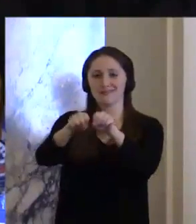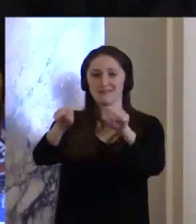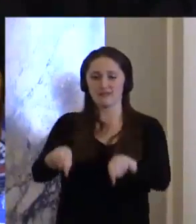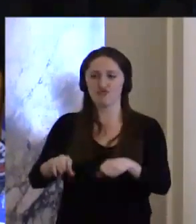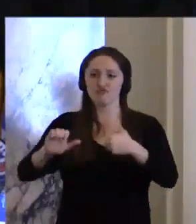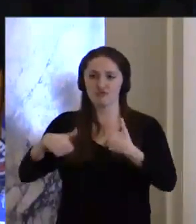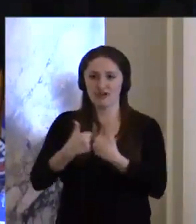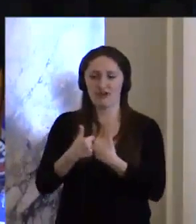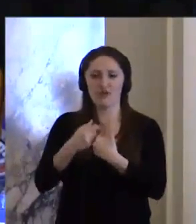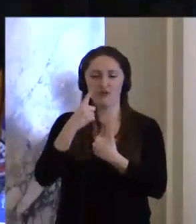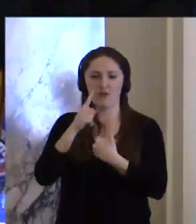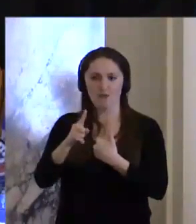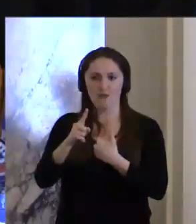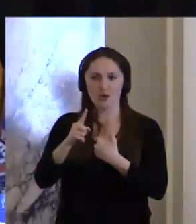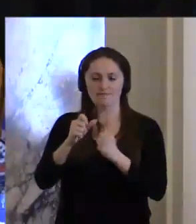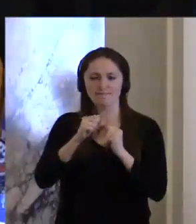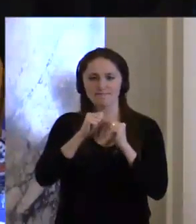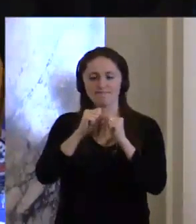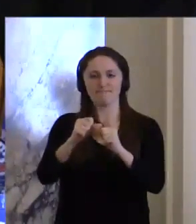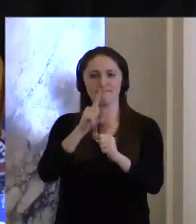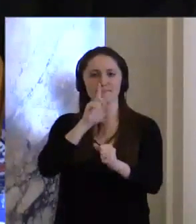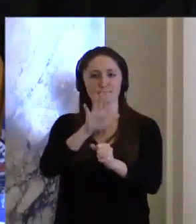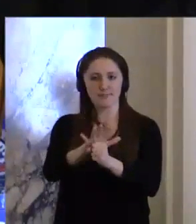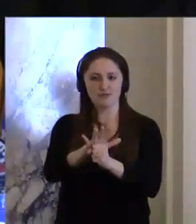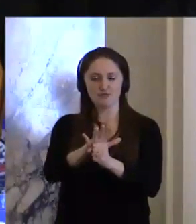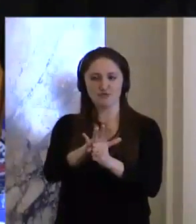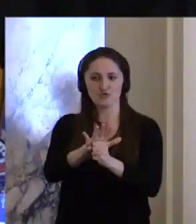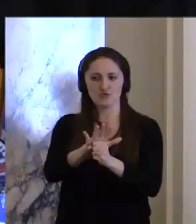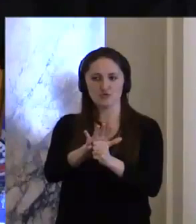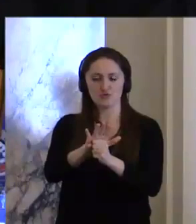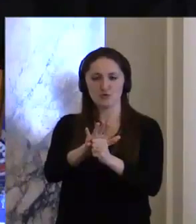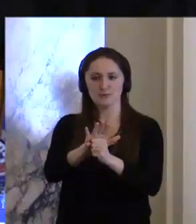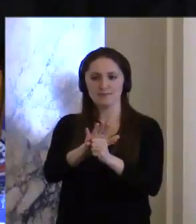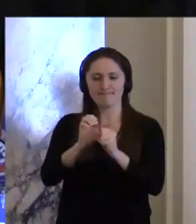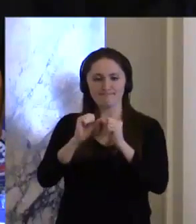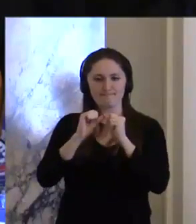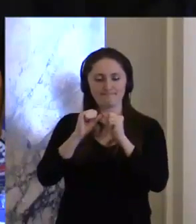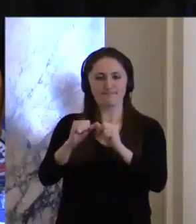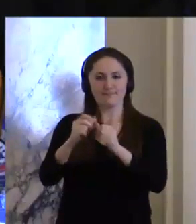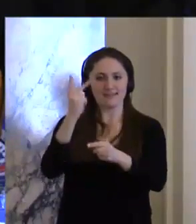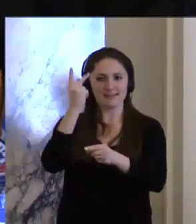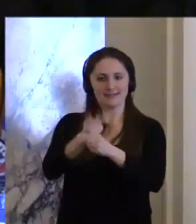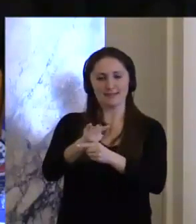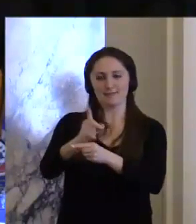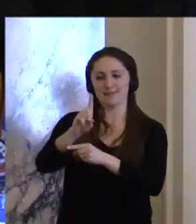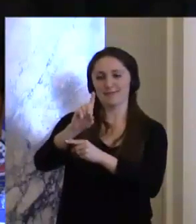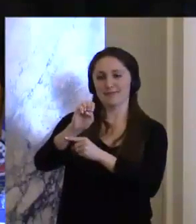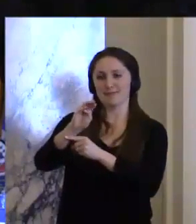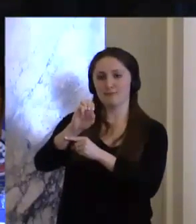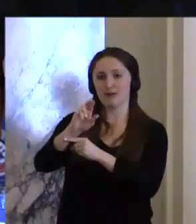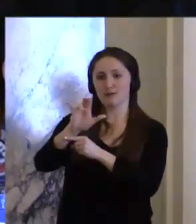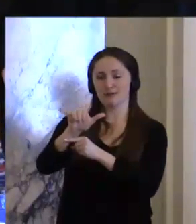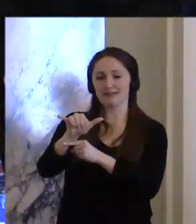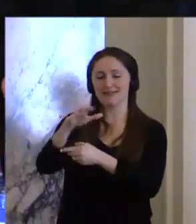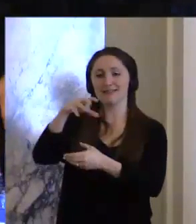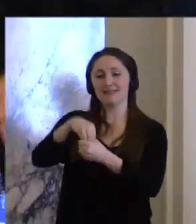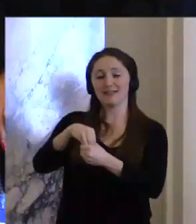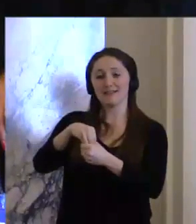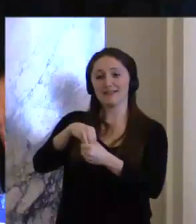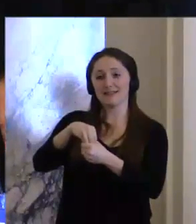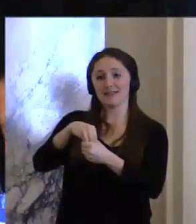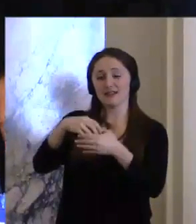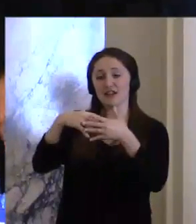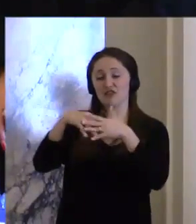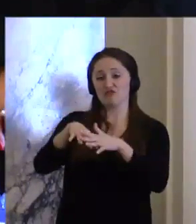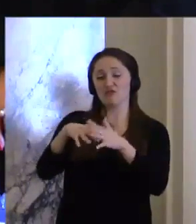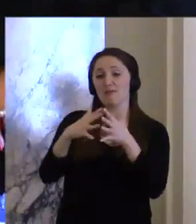instauración de la democracia y los consignados en la Carta Democrática Interamericana, ¿qué acciones